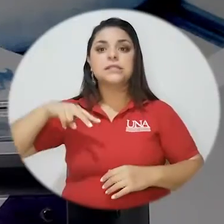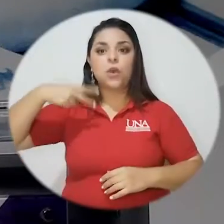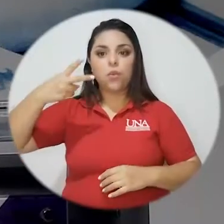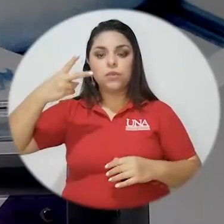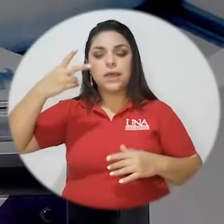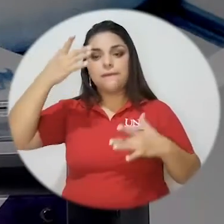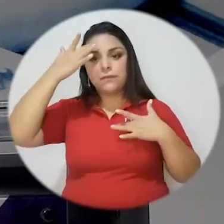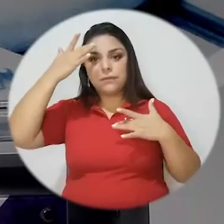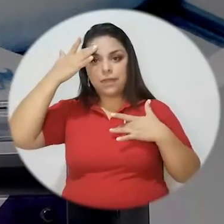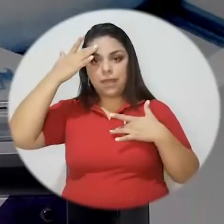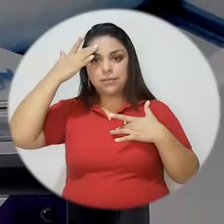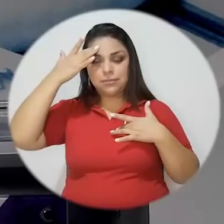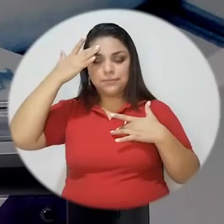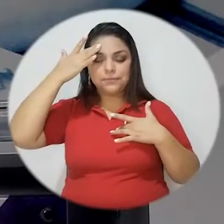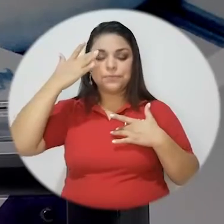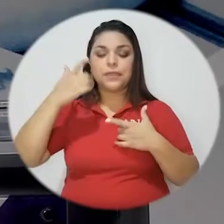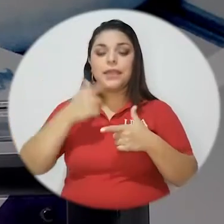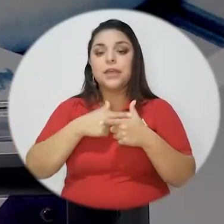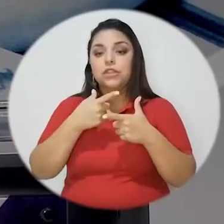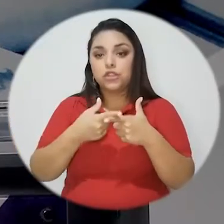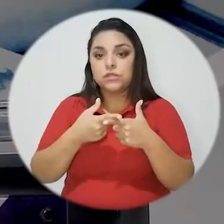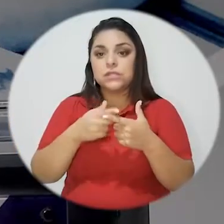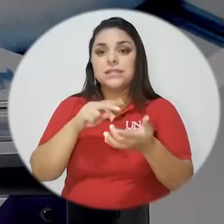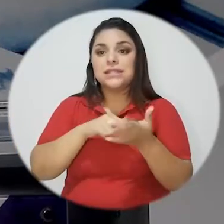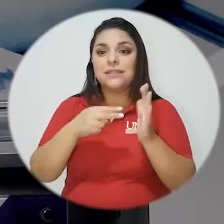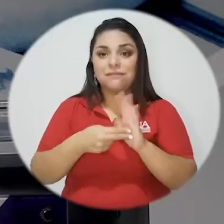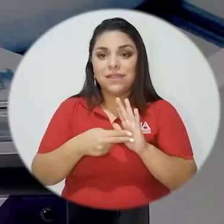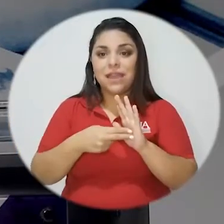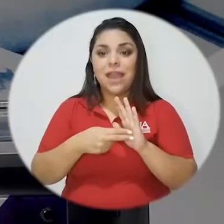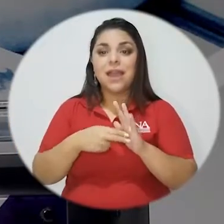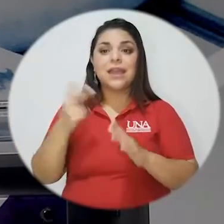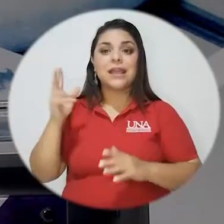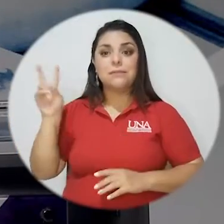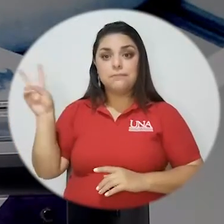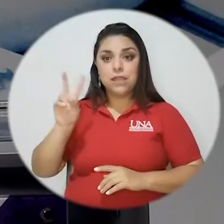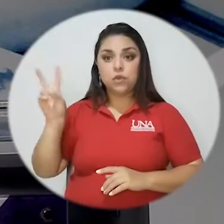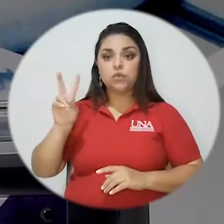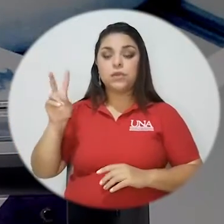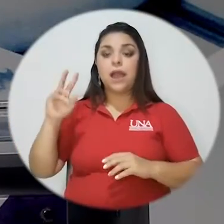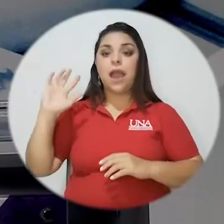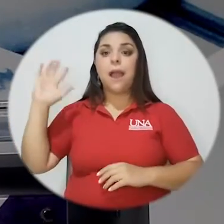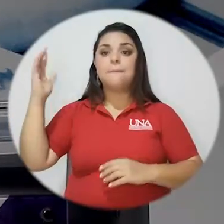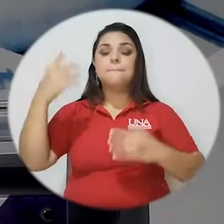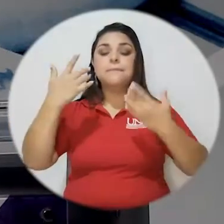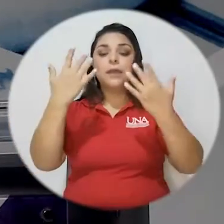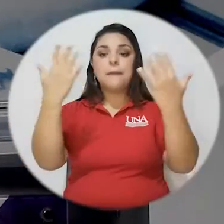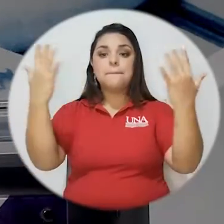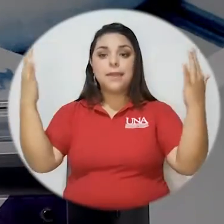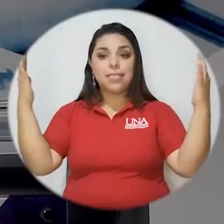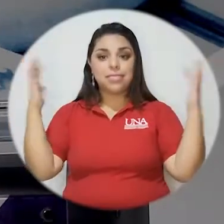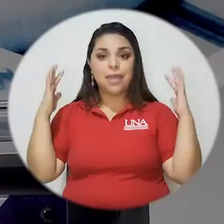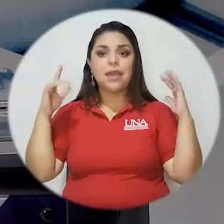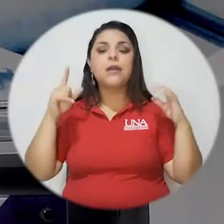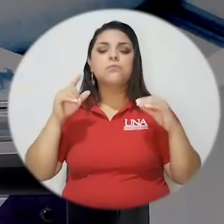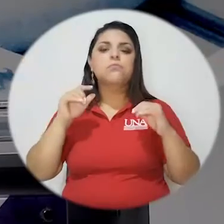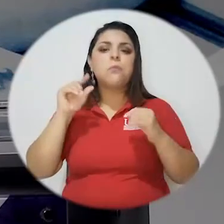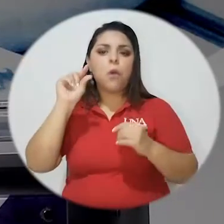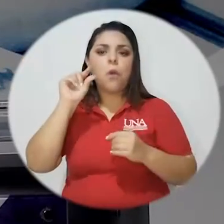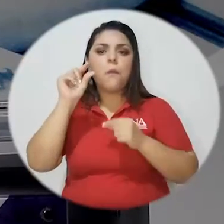segunda infección al medio, ¿verdad? Entonces, eso significa que la carga viral ambiental va a irse